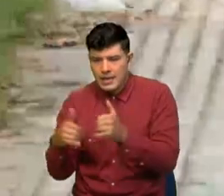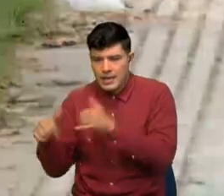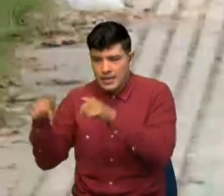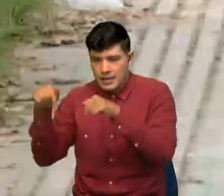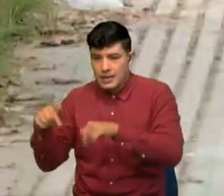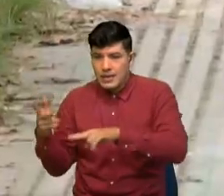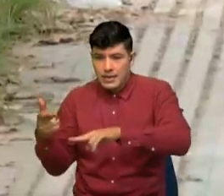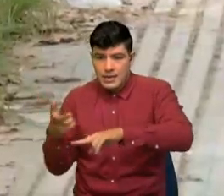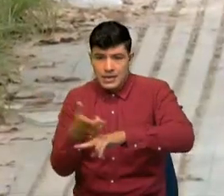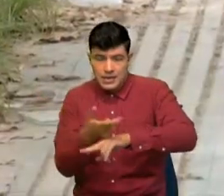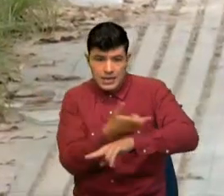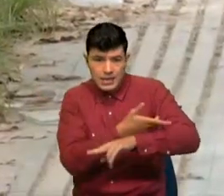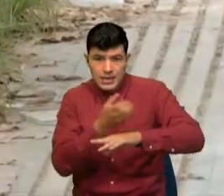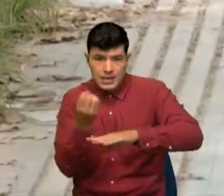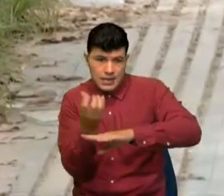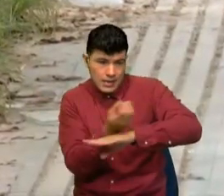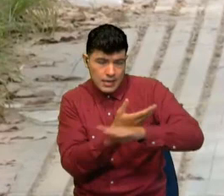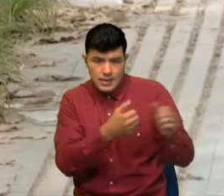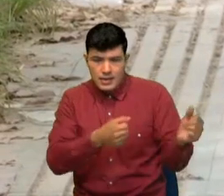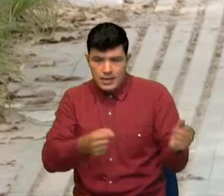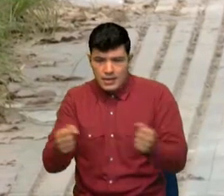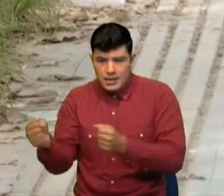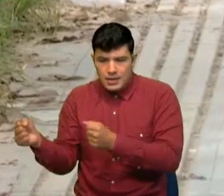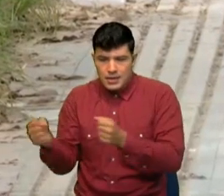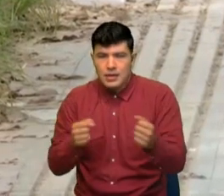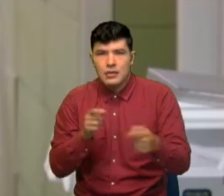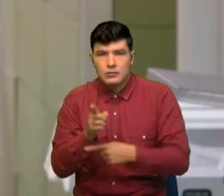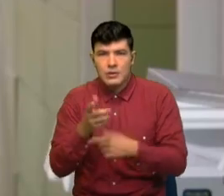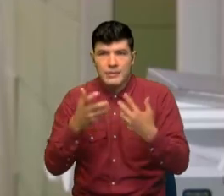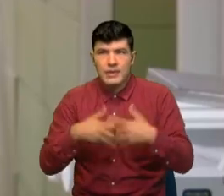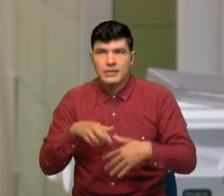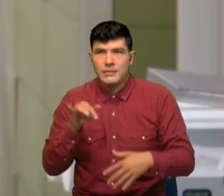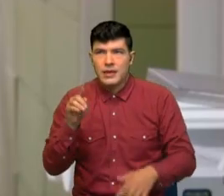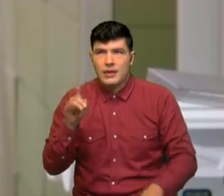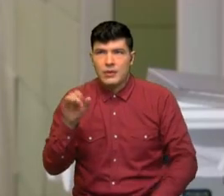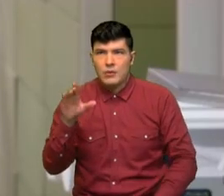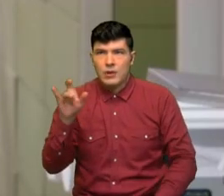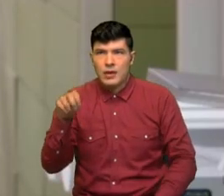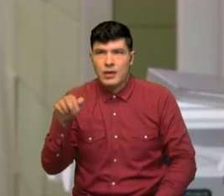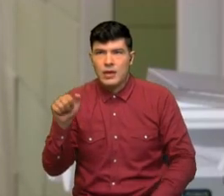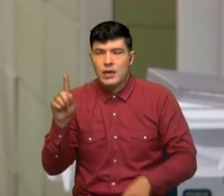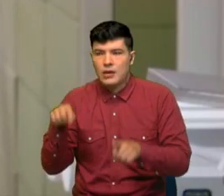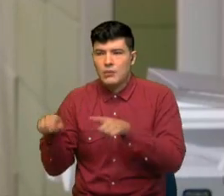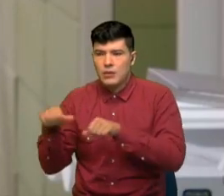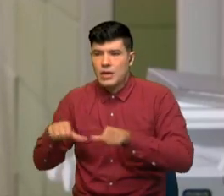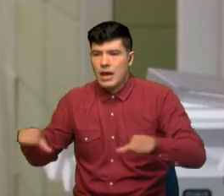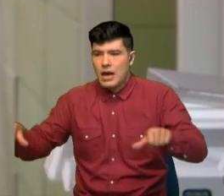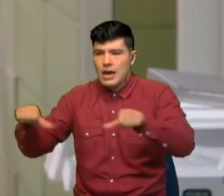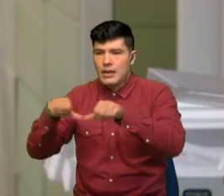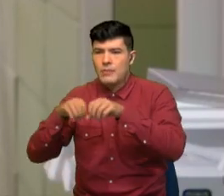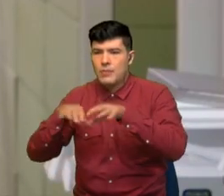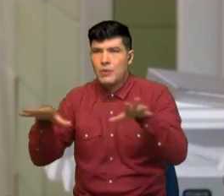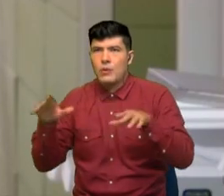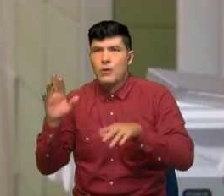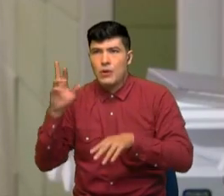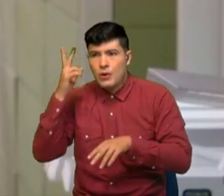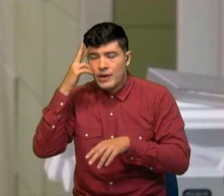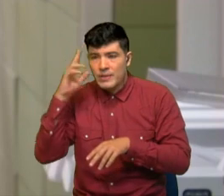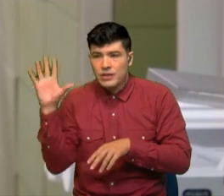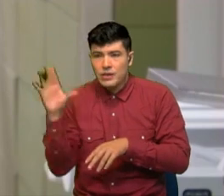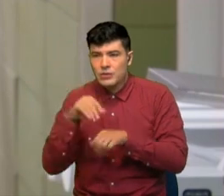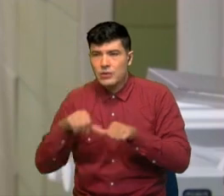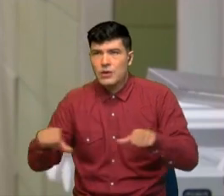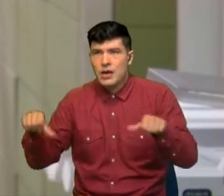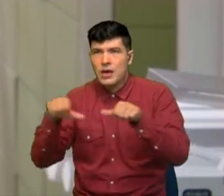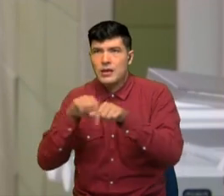podas la pico estará bien ejerciendo este ejercicio únicamente aplica para áreas públicas obviamente no todas las áreas públicas pero ya áreas